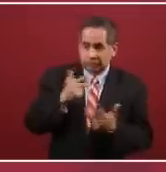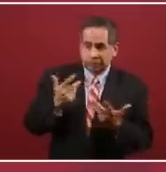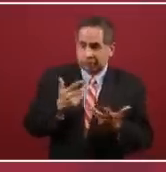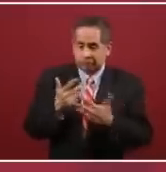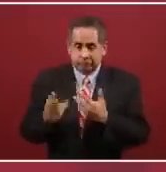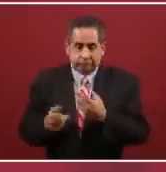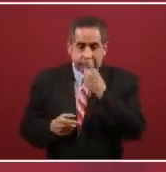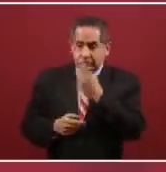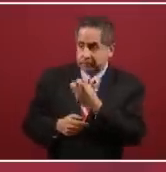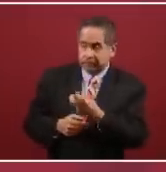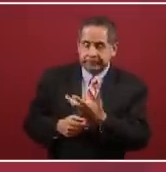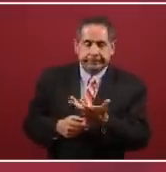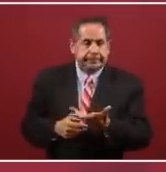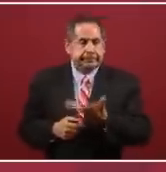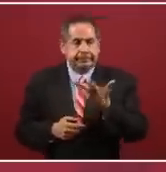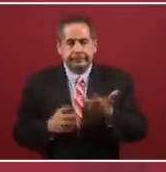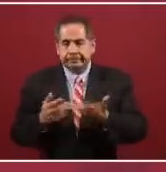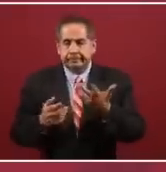decir eso,